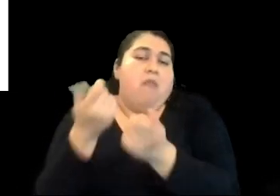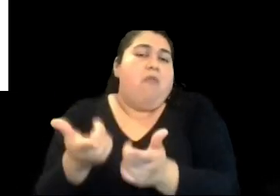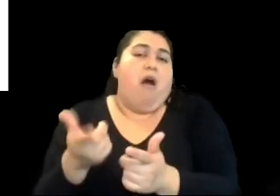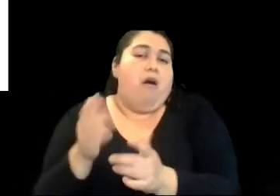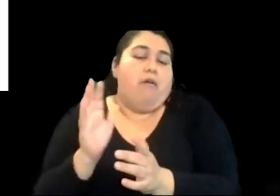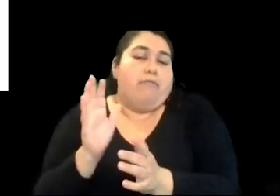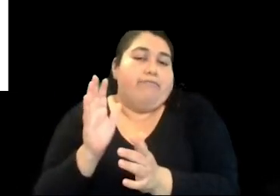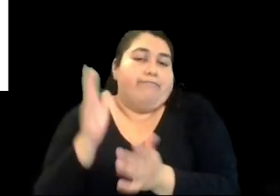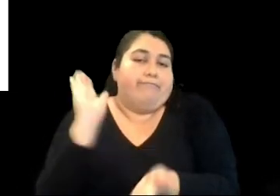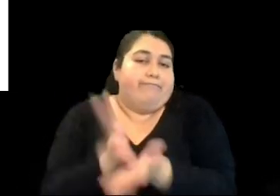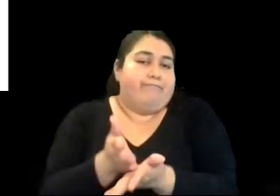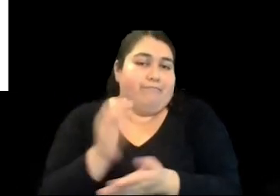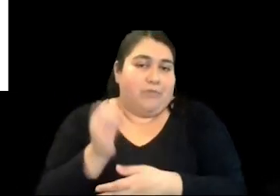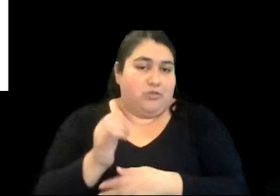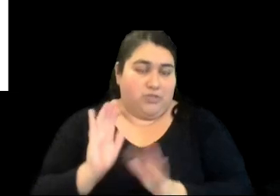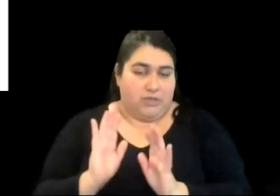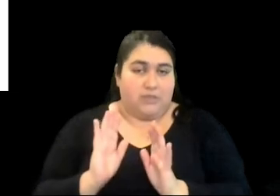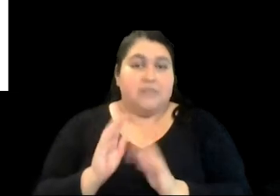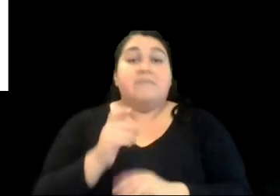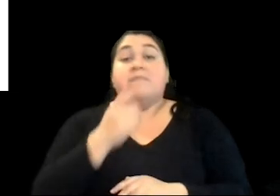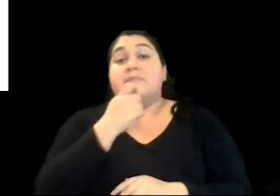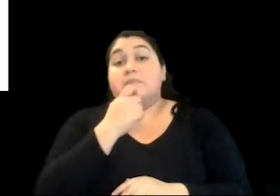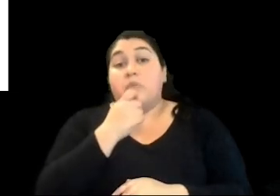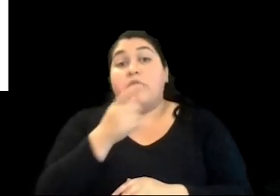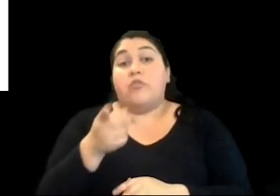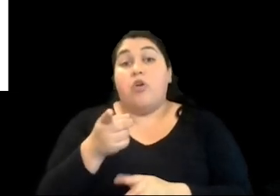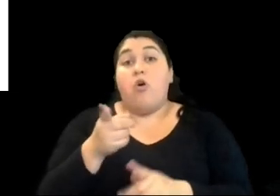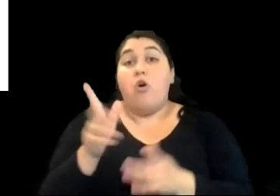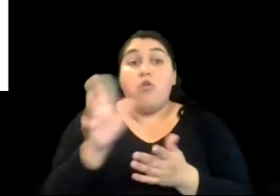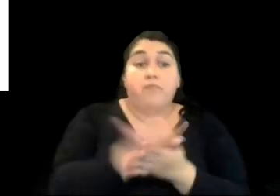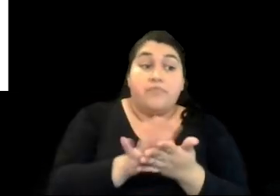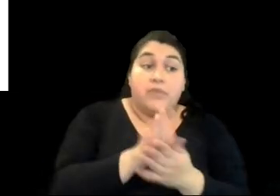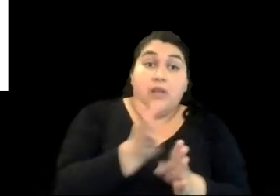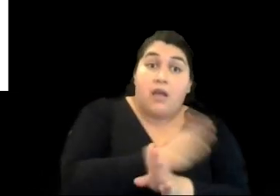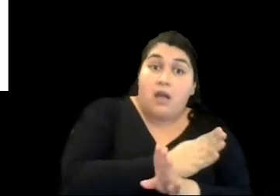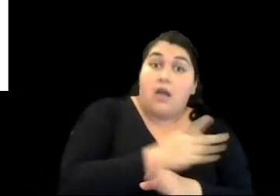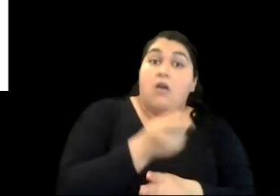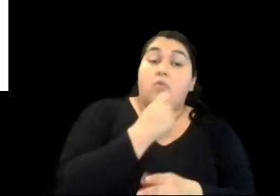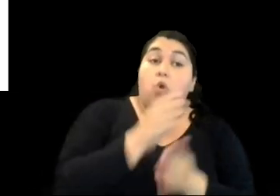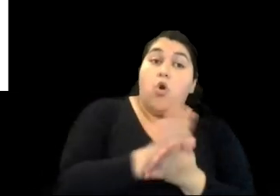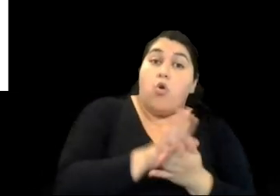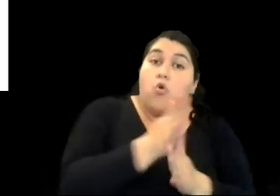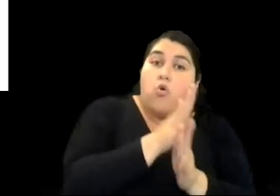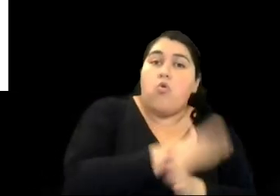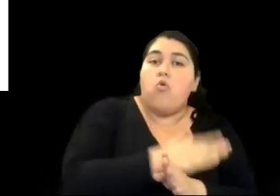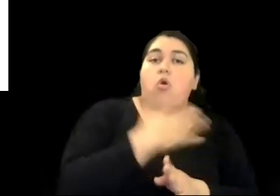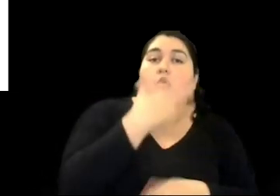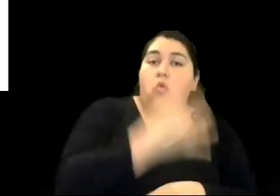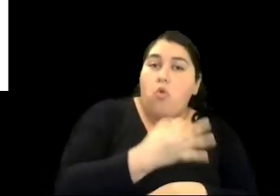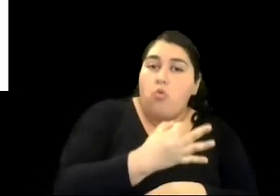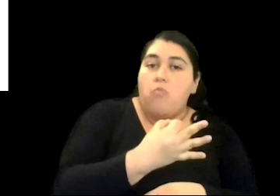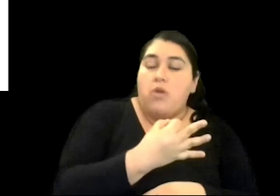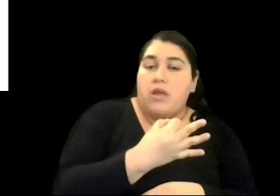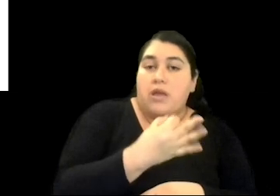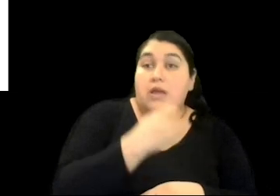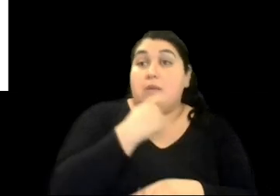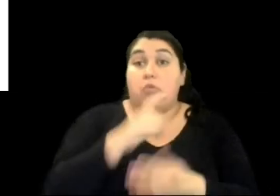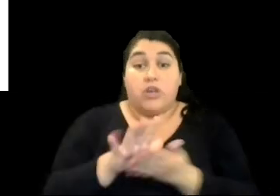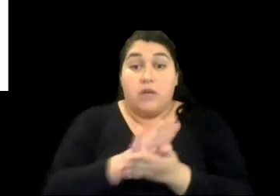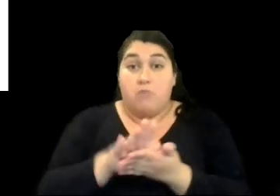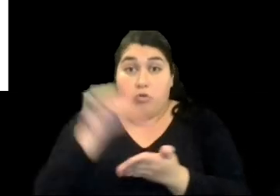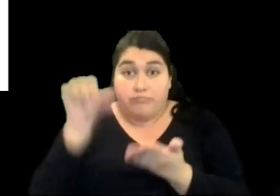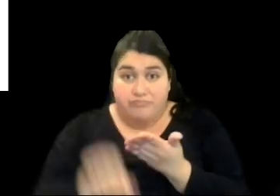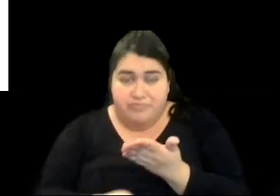firme, y mientras que la obligación sea subsanable, tendrá que ser cumplida, y si la obligación no es subsanable, va a quedar condenada de pleno